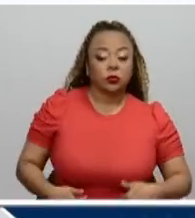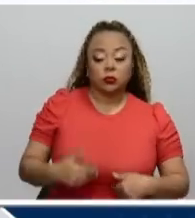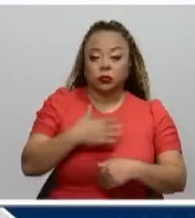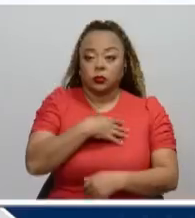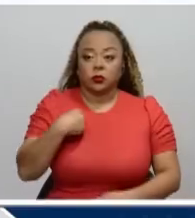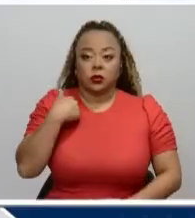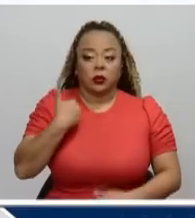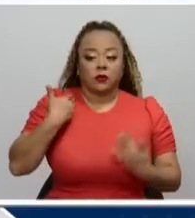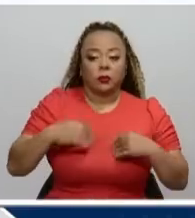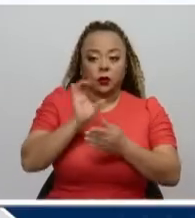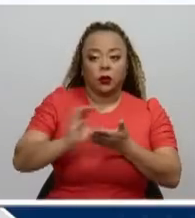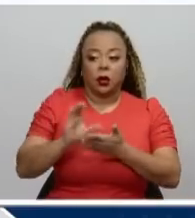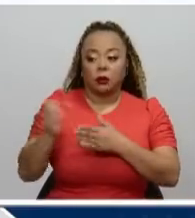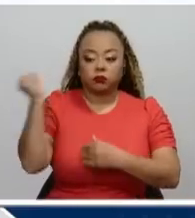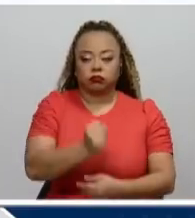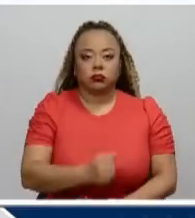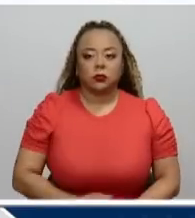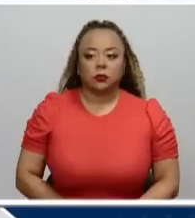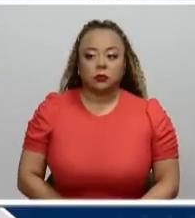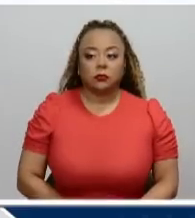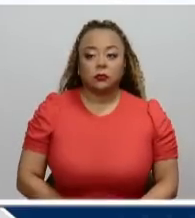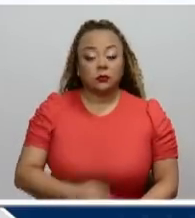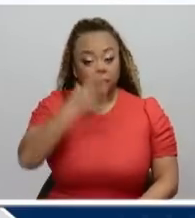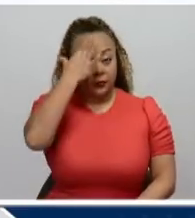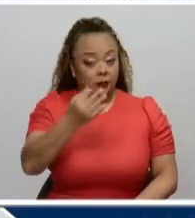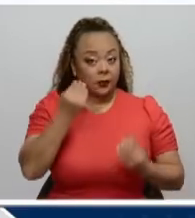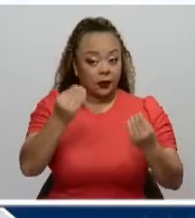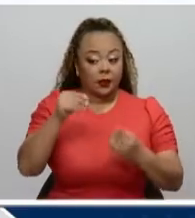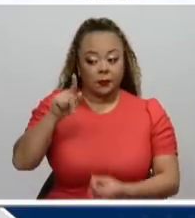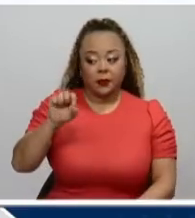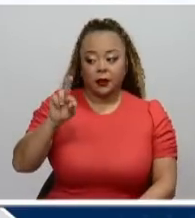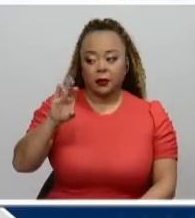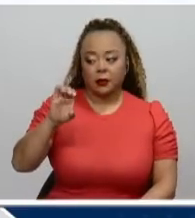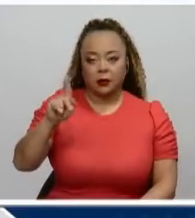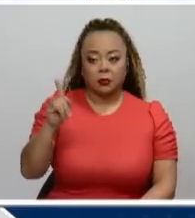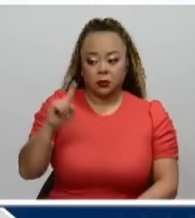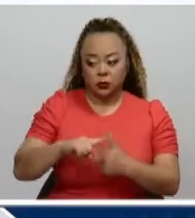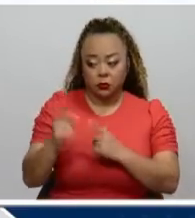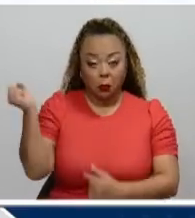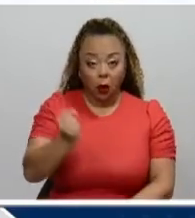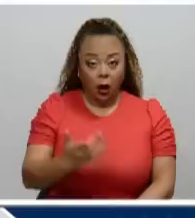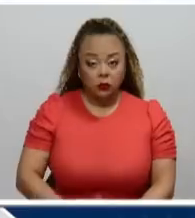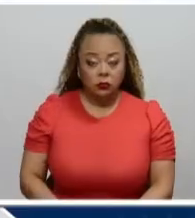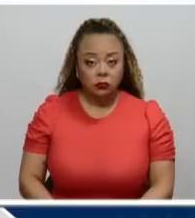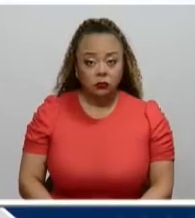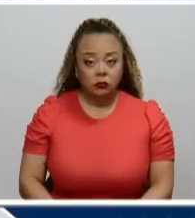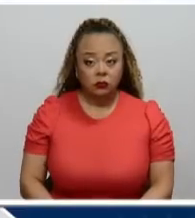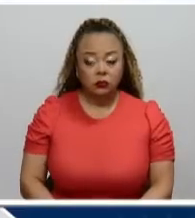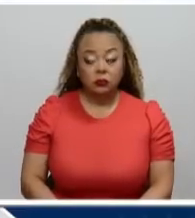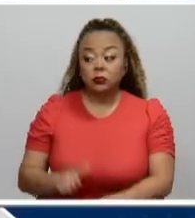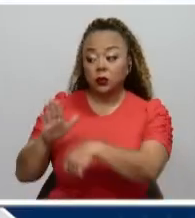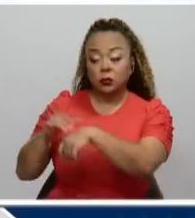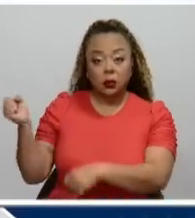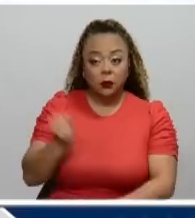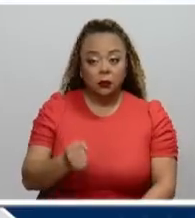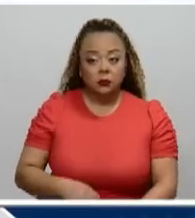tenía un informe de colegio se lo quitó y ponlo puso Entonces si creen tanto en Patrick pues pónganlo que lo pongan es que lo llaman